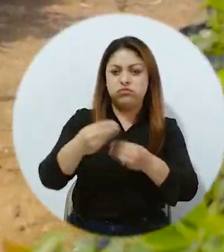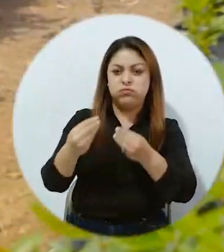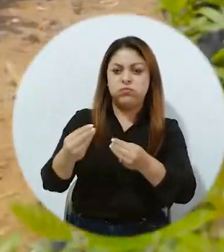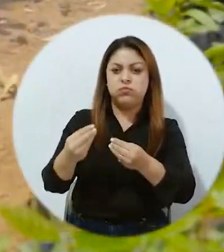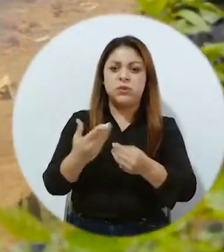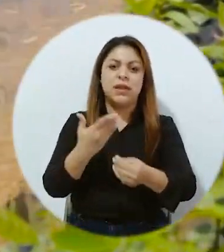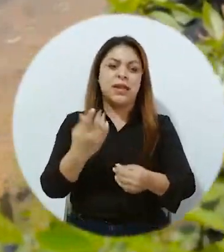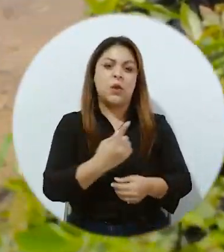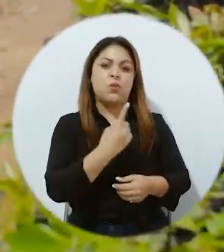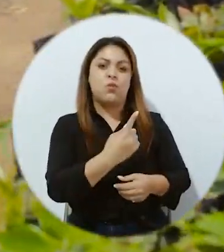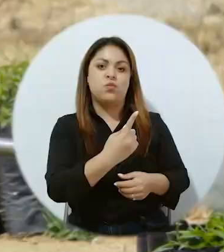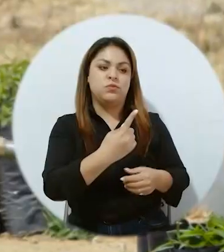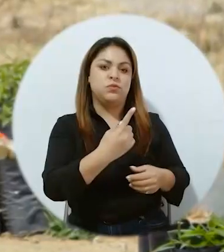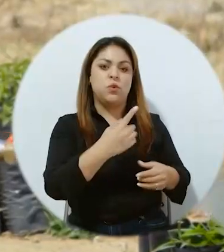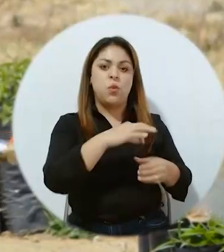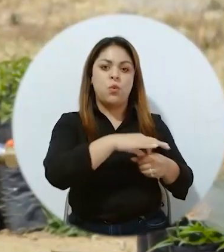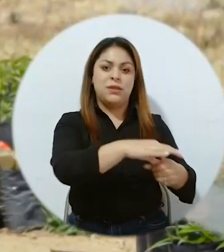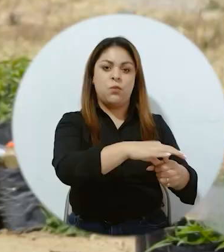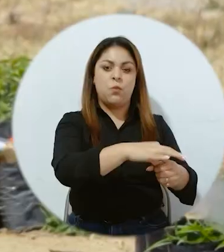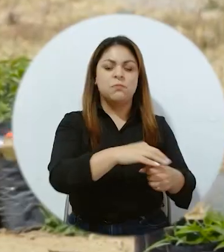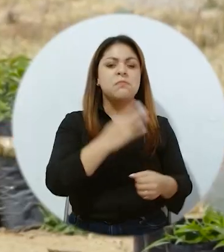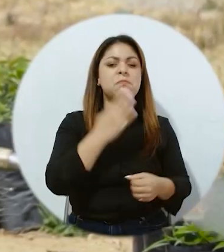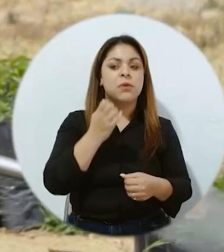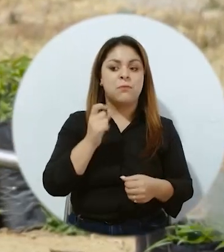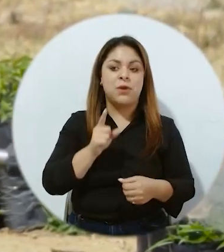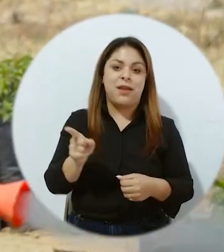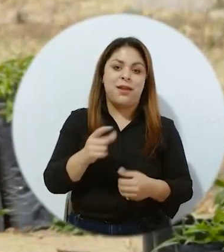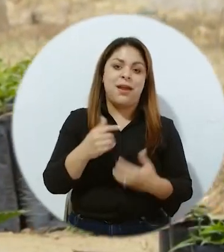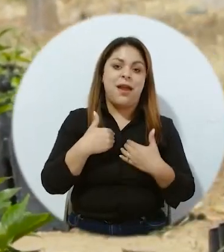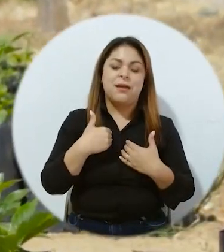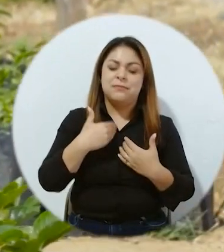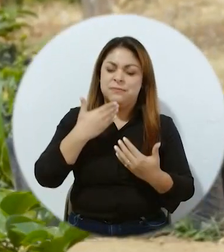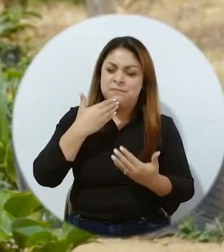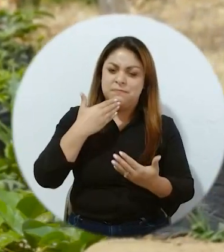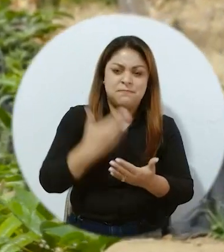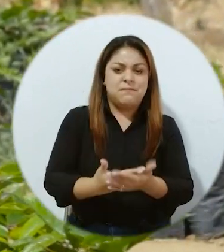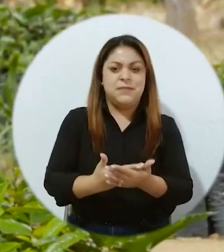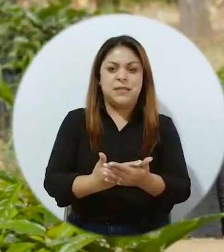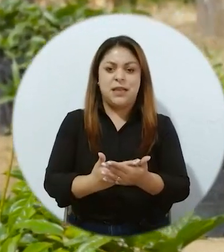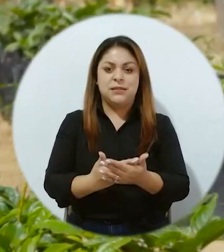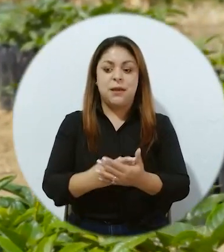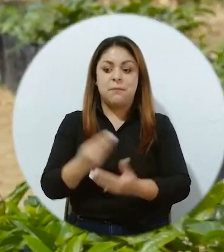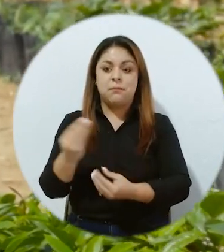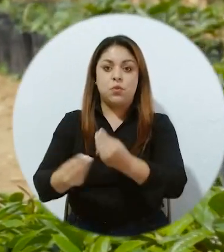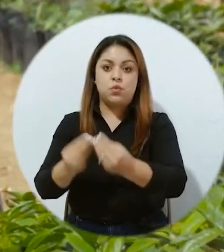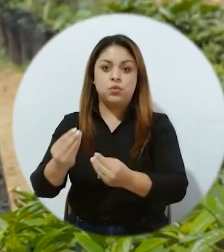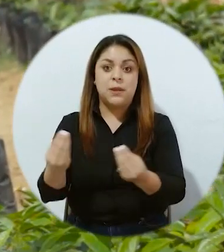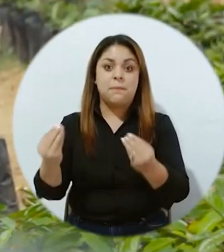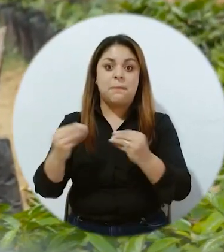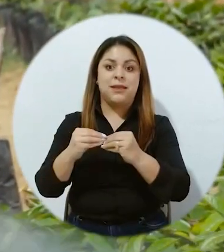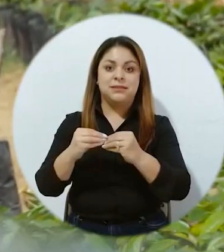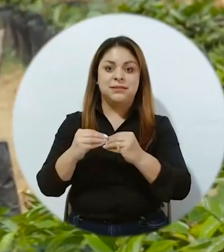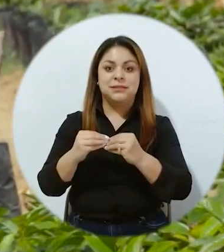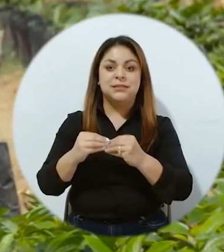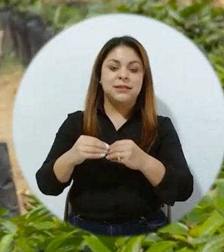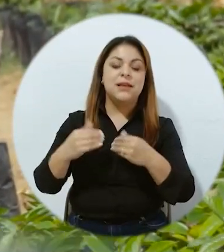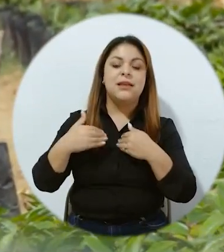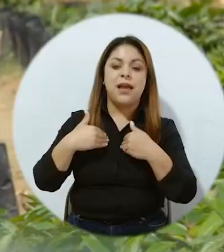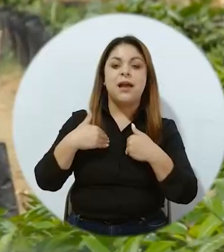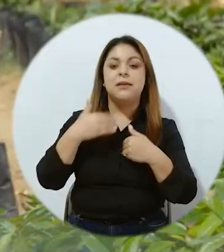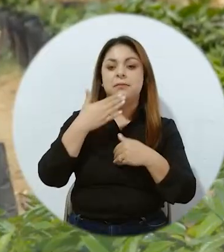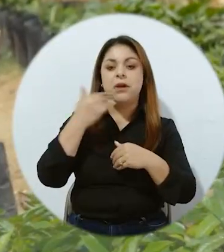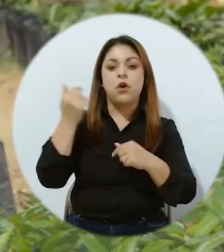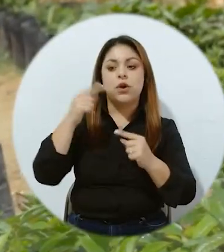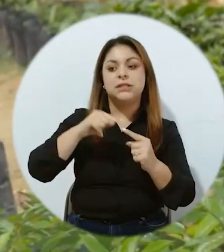Porque precisamente la eficiencia se incrementa, se produce más con menos y se cierran ciclos,